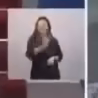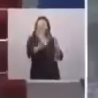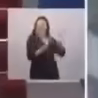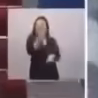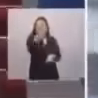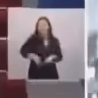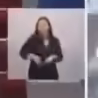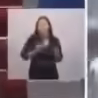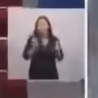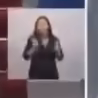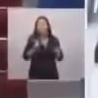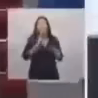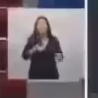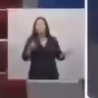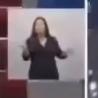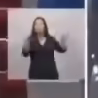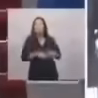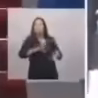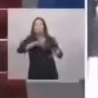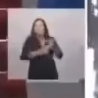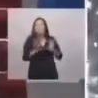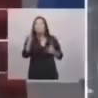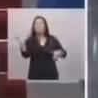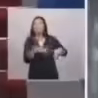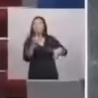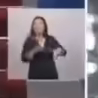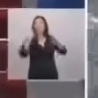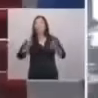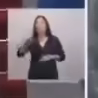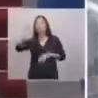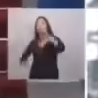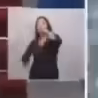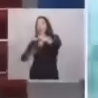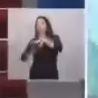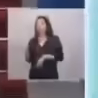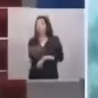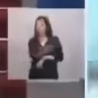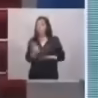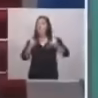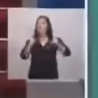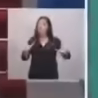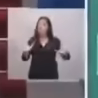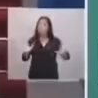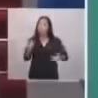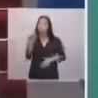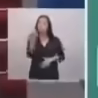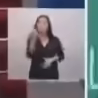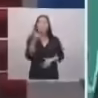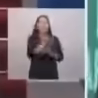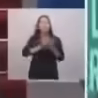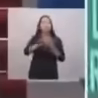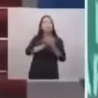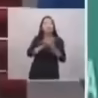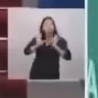salir adelante por qué hay que pasarla tan pero tan mal cuando o